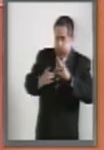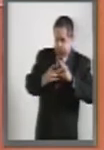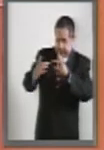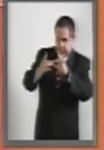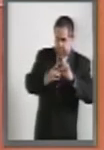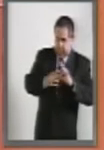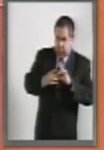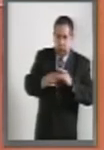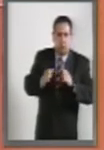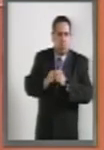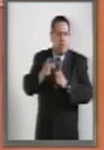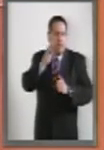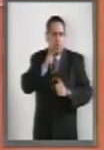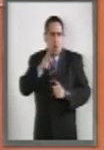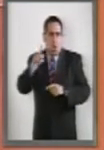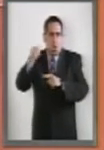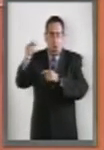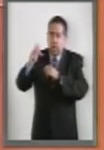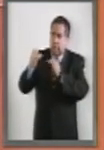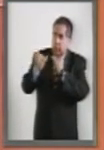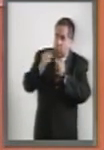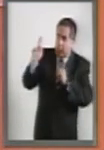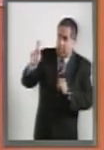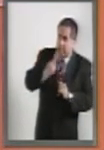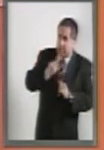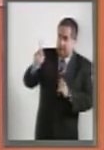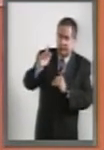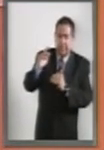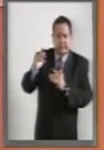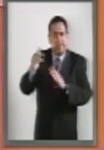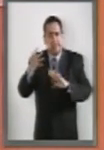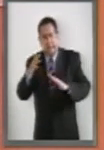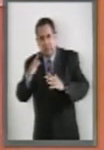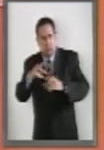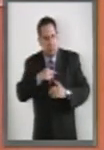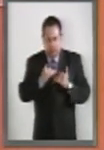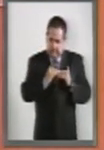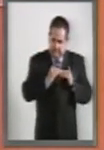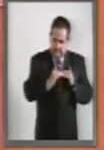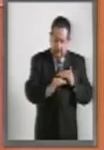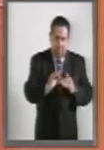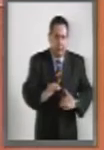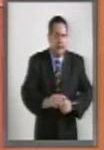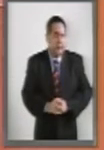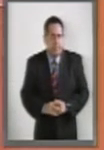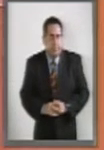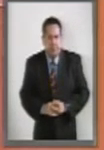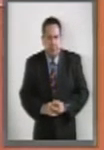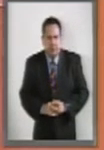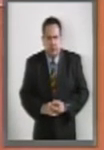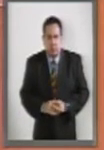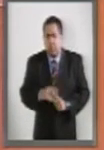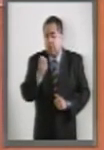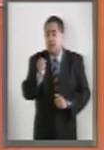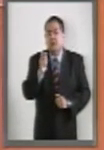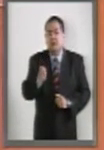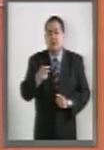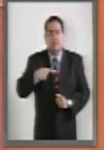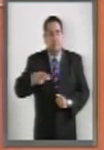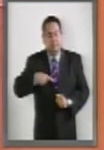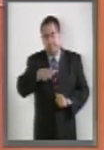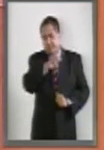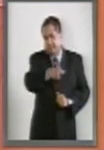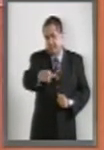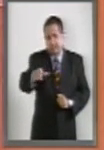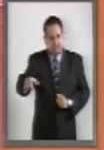la actividad petrolera o de países de nuestra región. Han sido las personas y